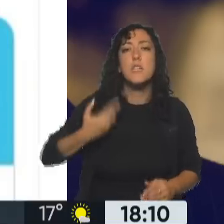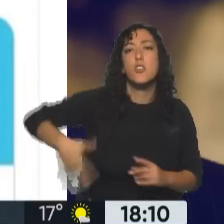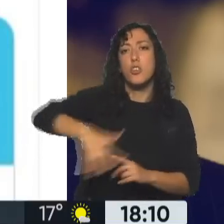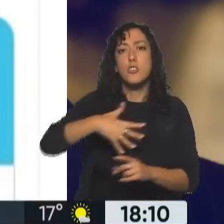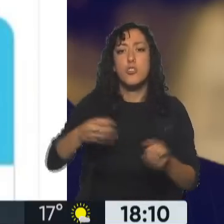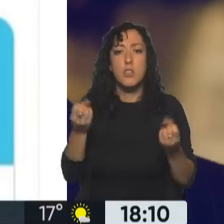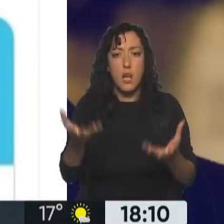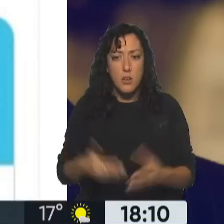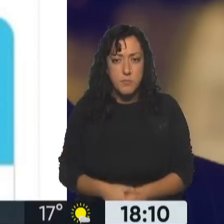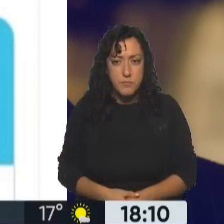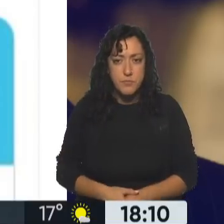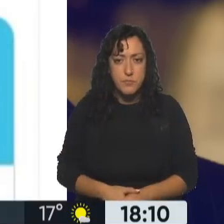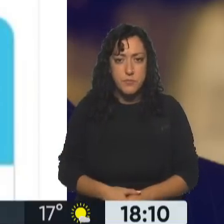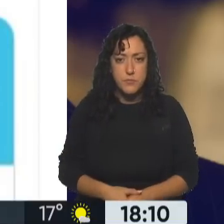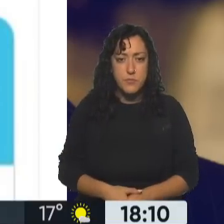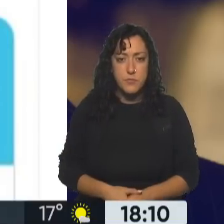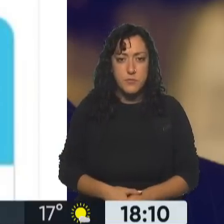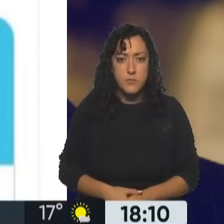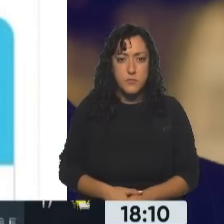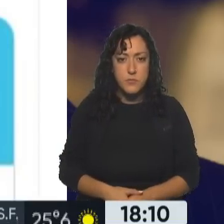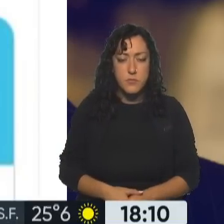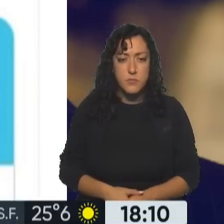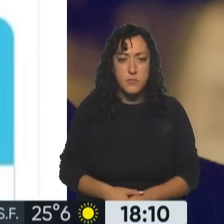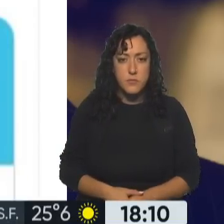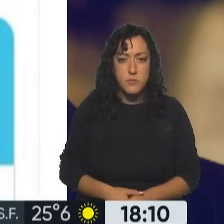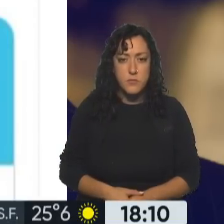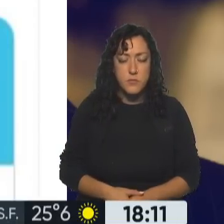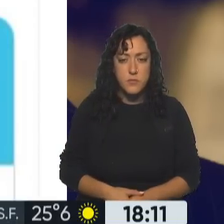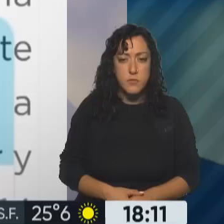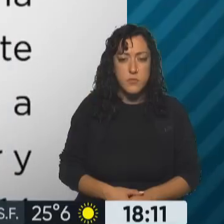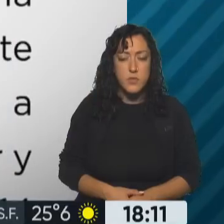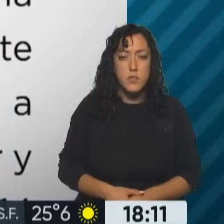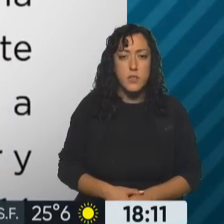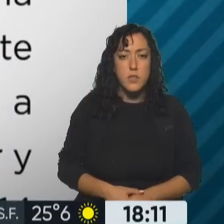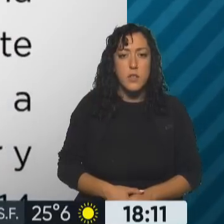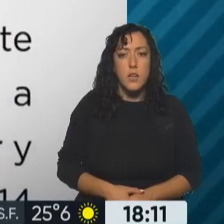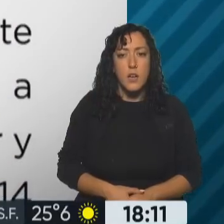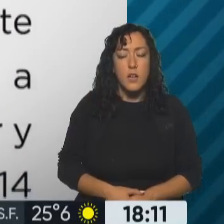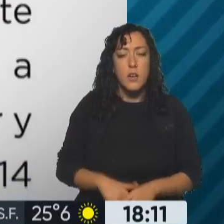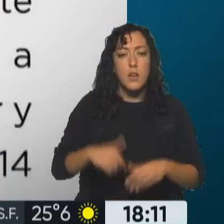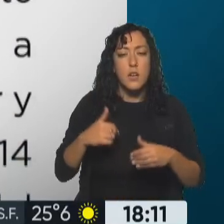y el cuarto, el tercero. Así que quedan